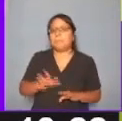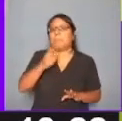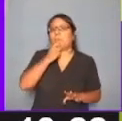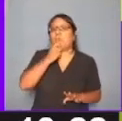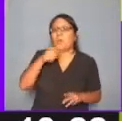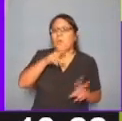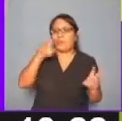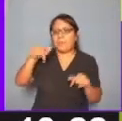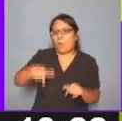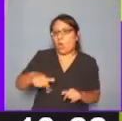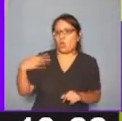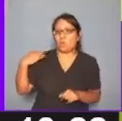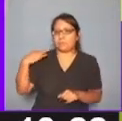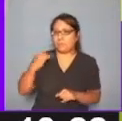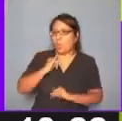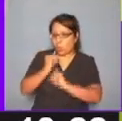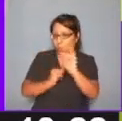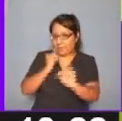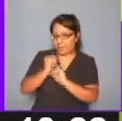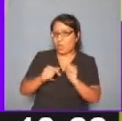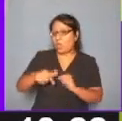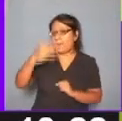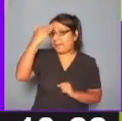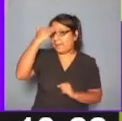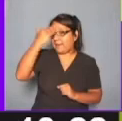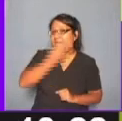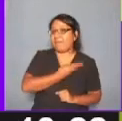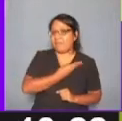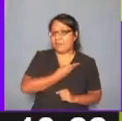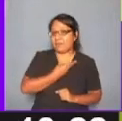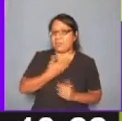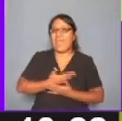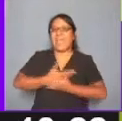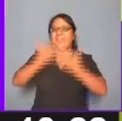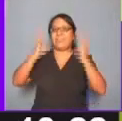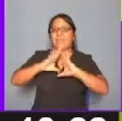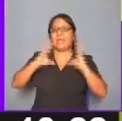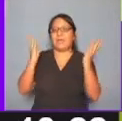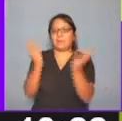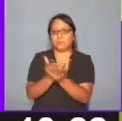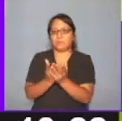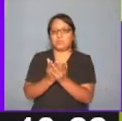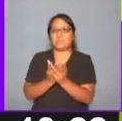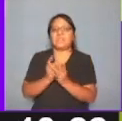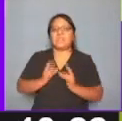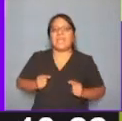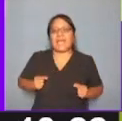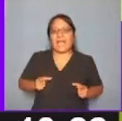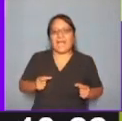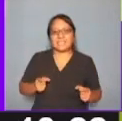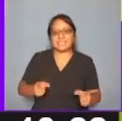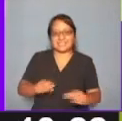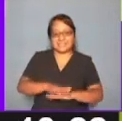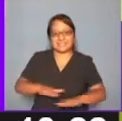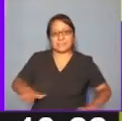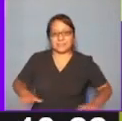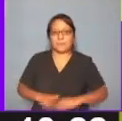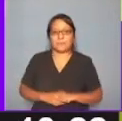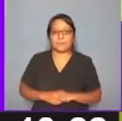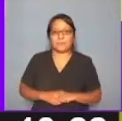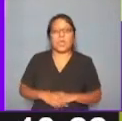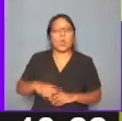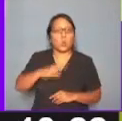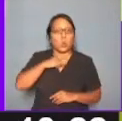hoy, Mariana, te lo cuento. Hoy es 15 de febrero, Día Internacional de Lucha contra el Cáncer Infantil. La provincia de Jujuy ya tiene